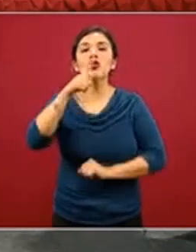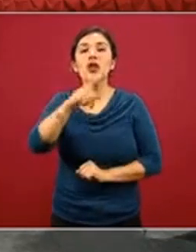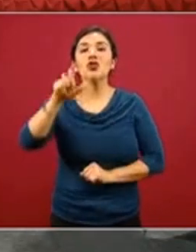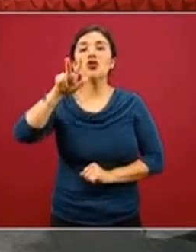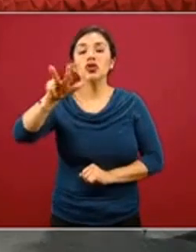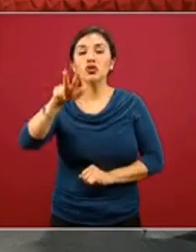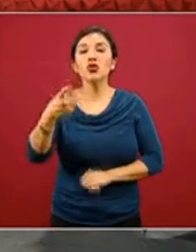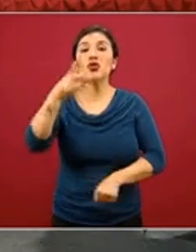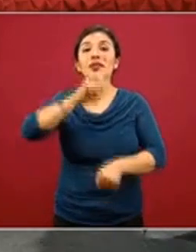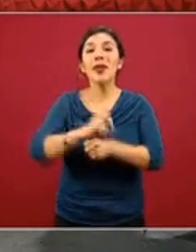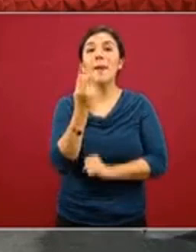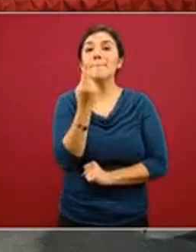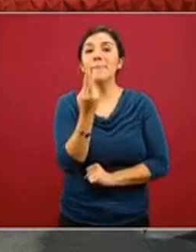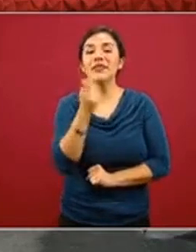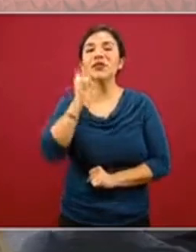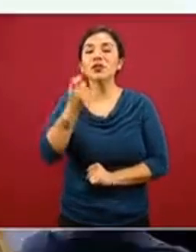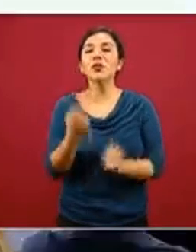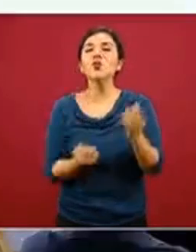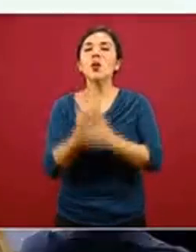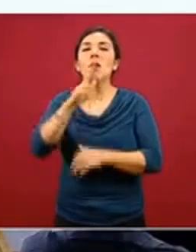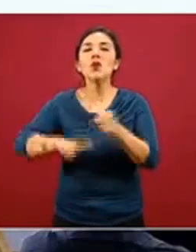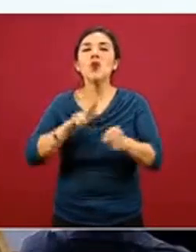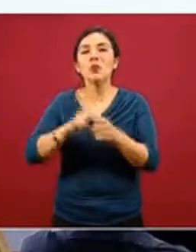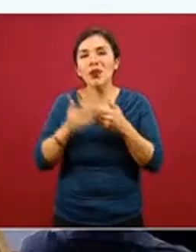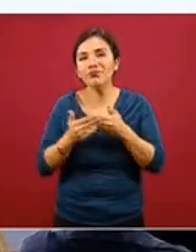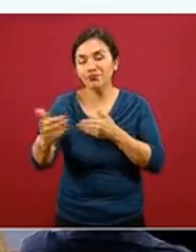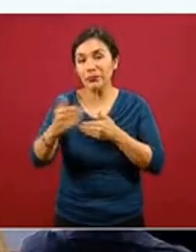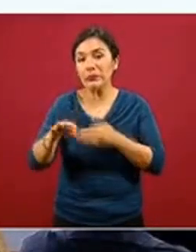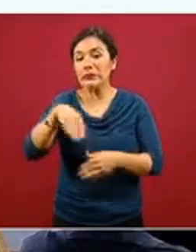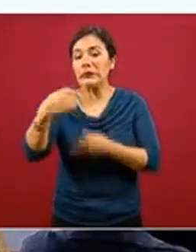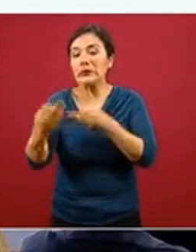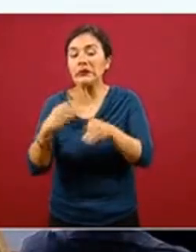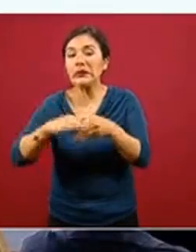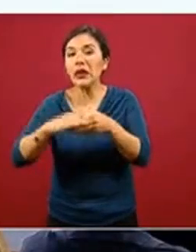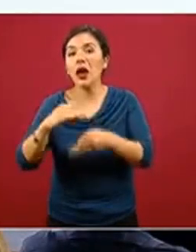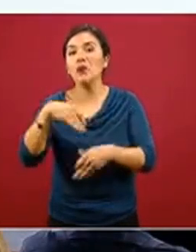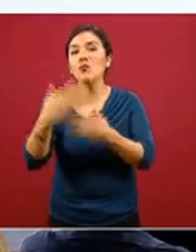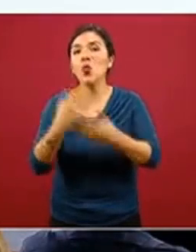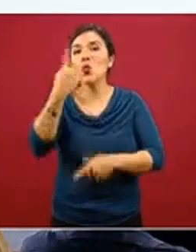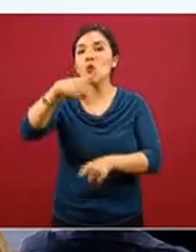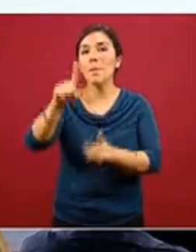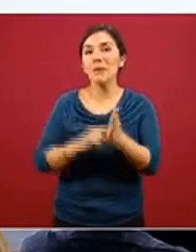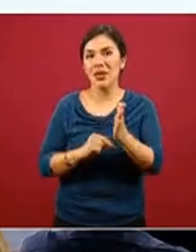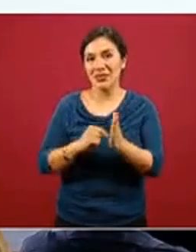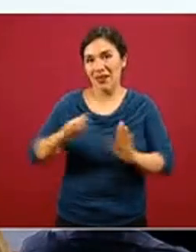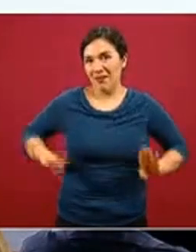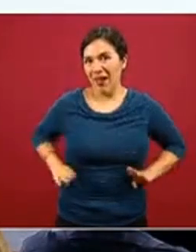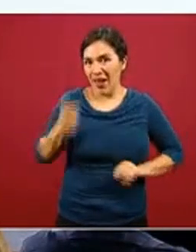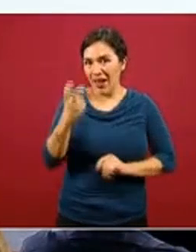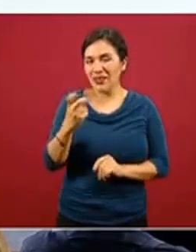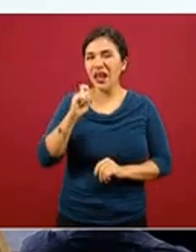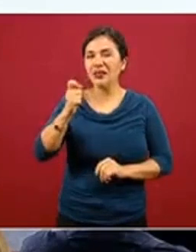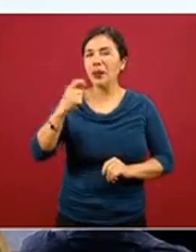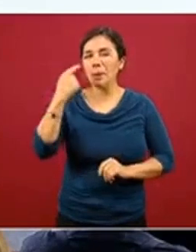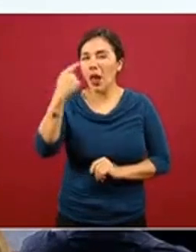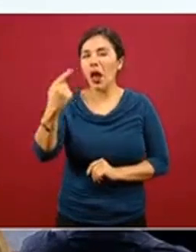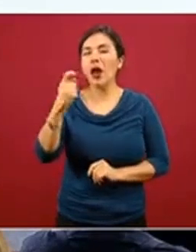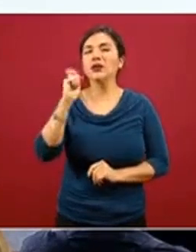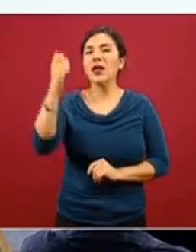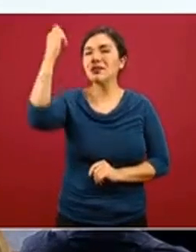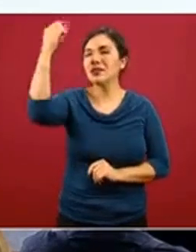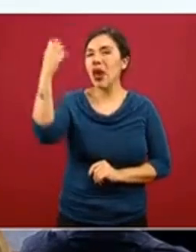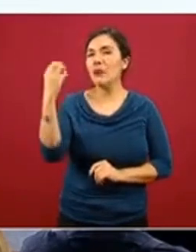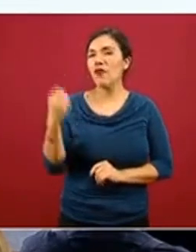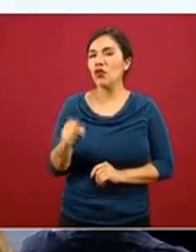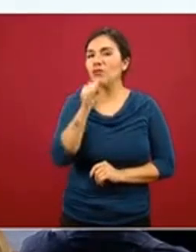día 25 ya de la nueva normalidad, casi por cumplir un mes de esta nueva normalidad, caracterizada precisamente por el semáforo